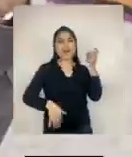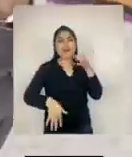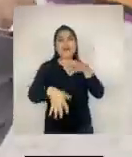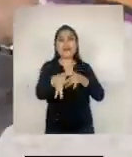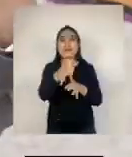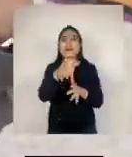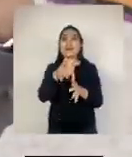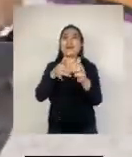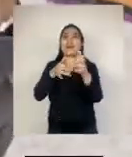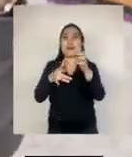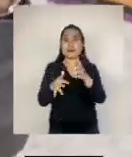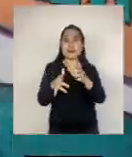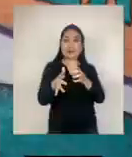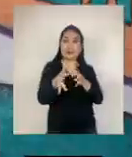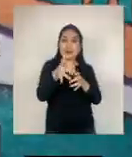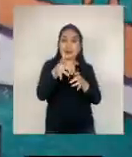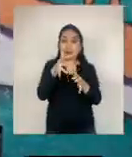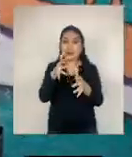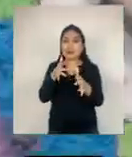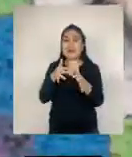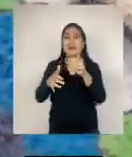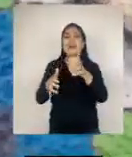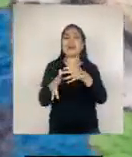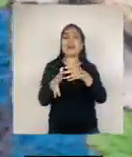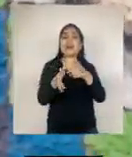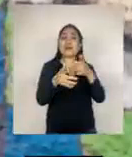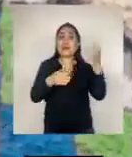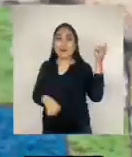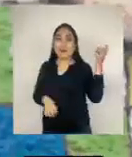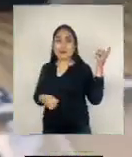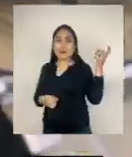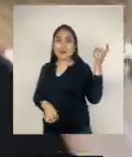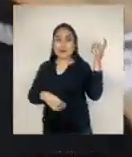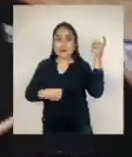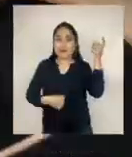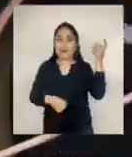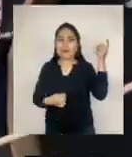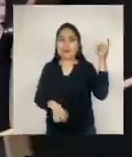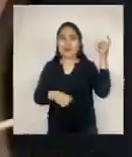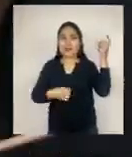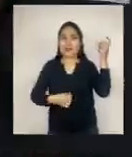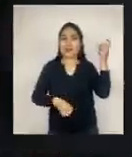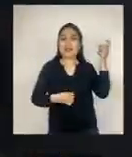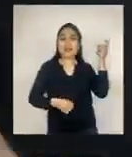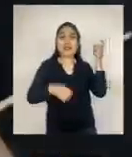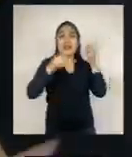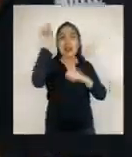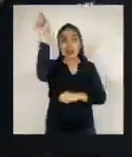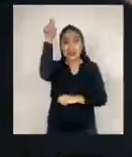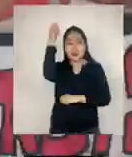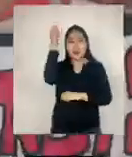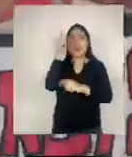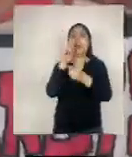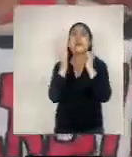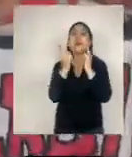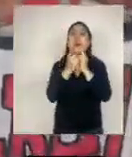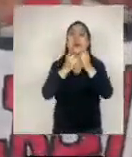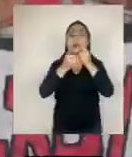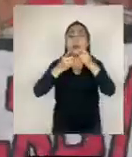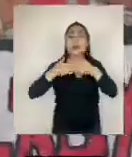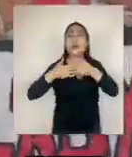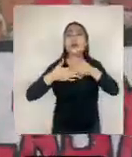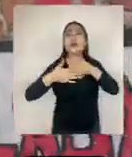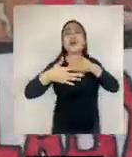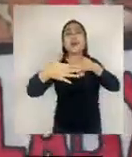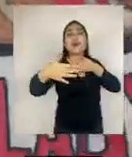rápidamente a todo. Voy a gritar, ya. Y esto, por supuesto, le da alegría a un proceso que ha sido solo de alegría, de espíritu, de ganas,